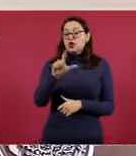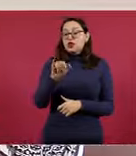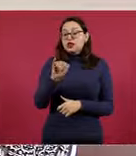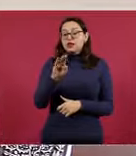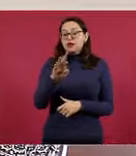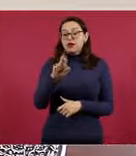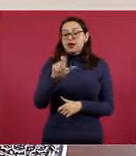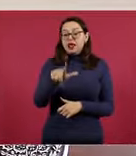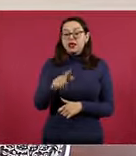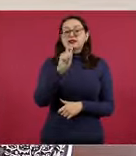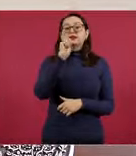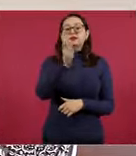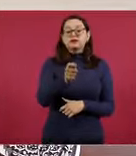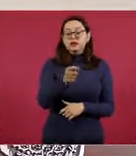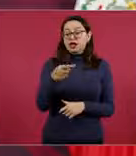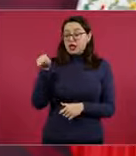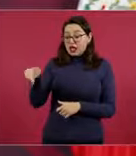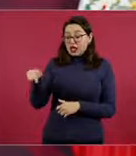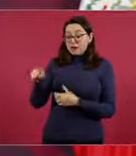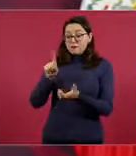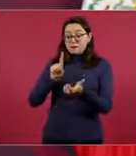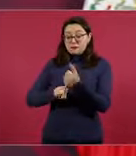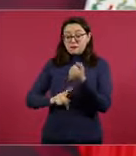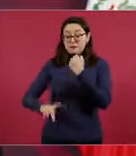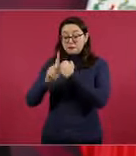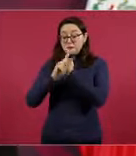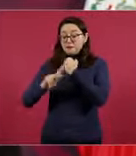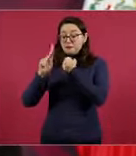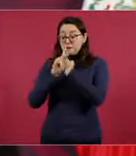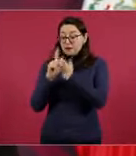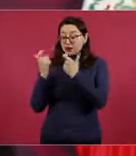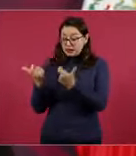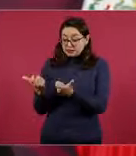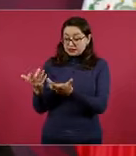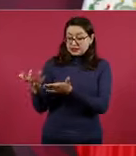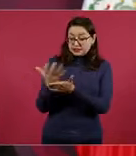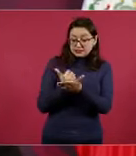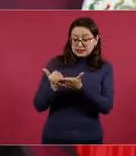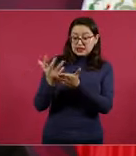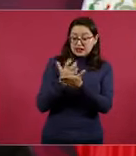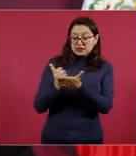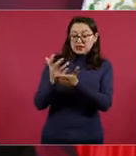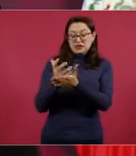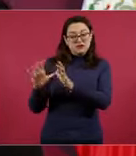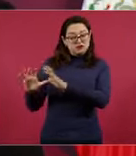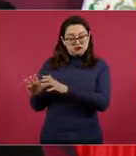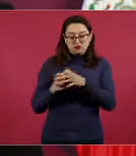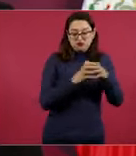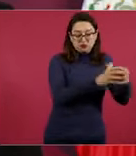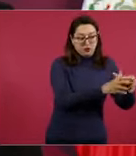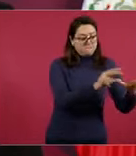privatizar ganancias y socializar pérdidas.